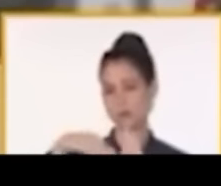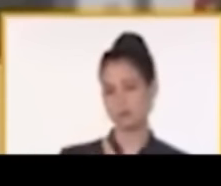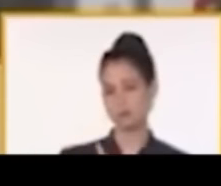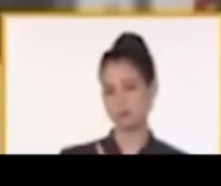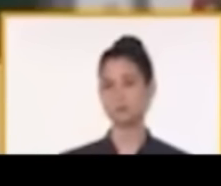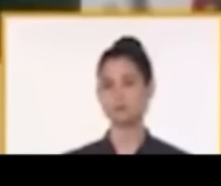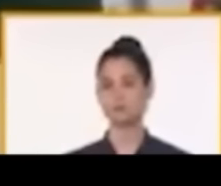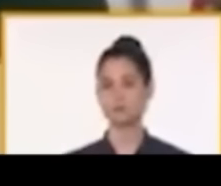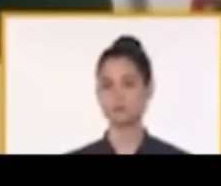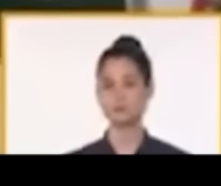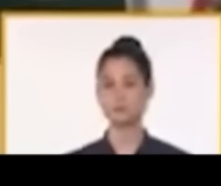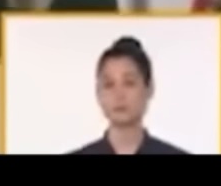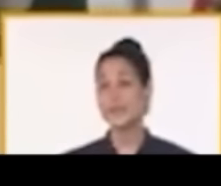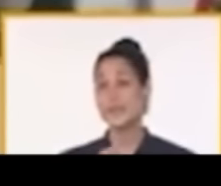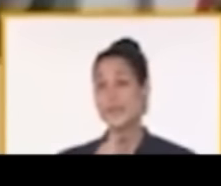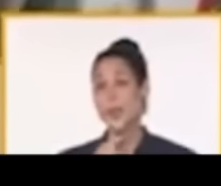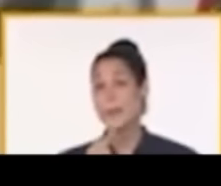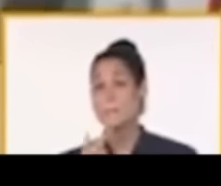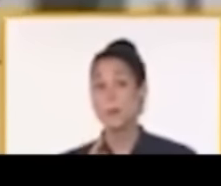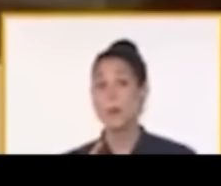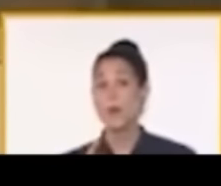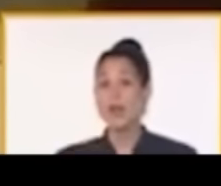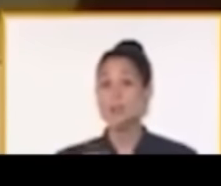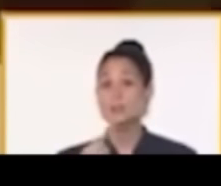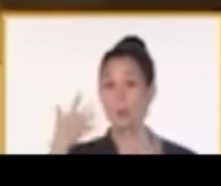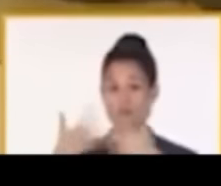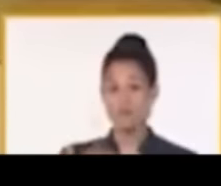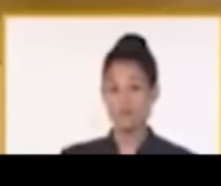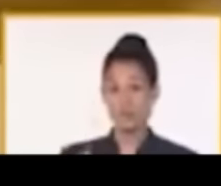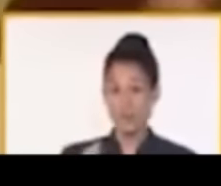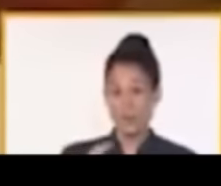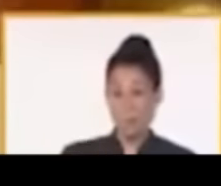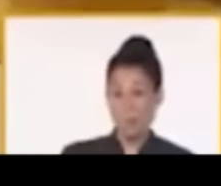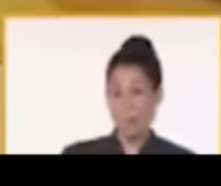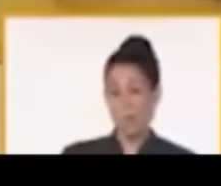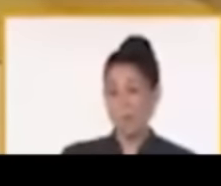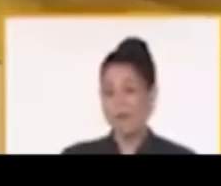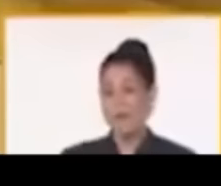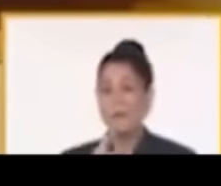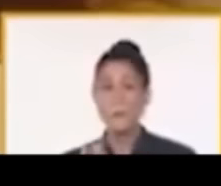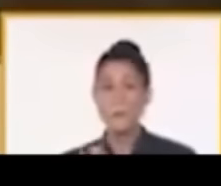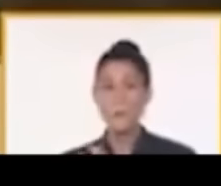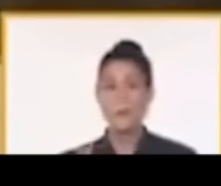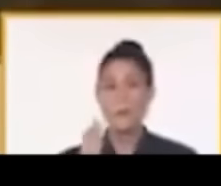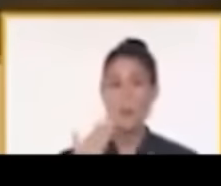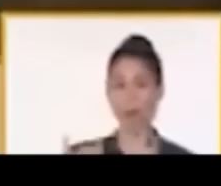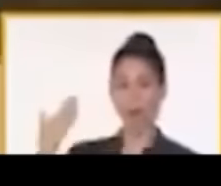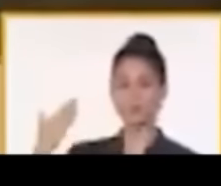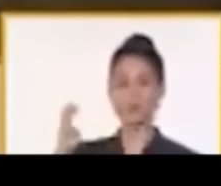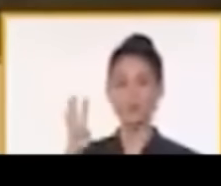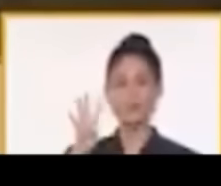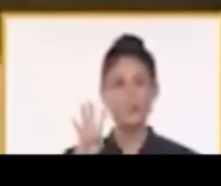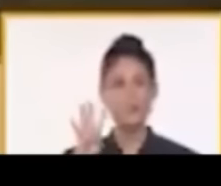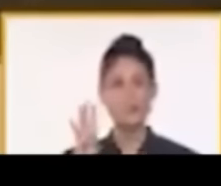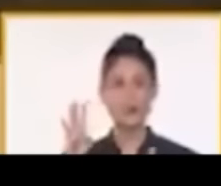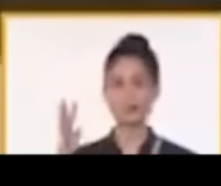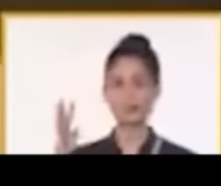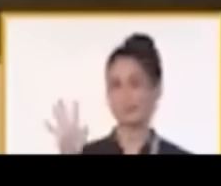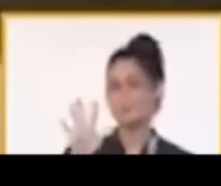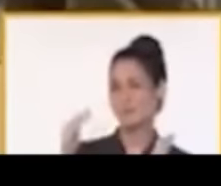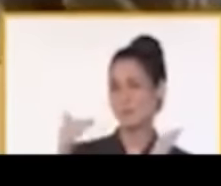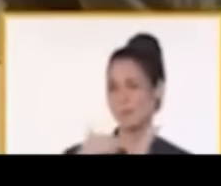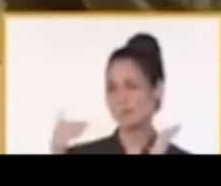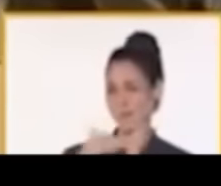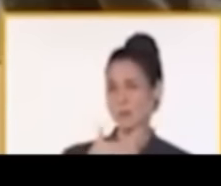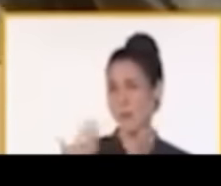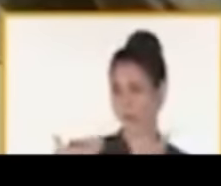multiplicadores y ya se reduce mucho la producción de huevos nosotros ya vamos a producir 4 5 millones de huevos todos los días ahora producimos cuando tenemos alimentado